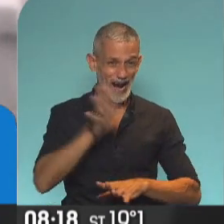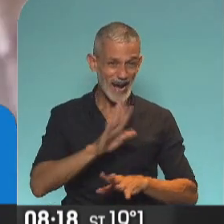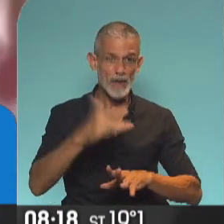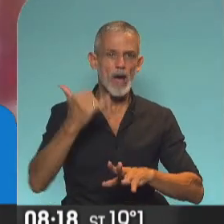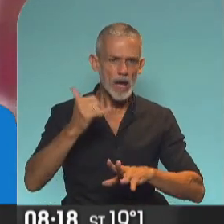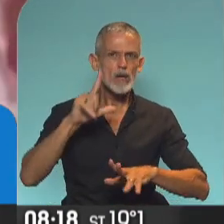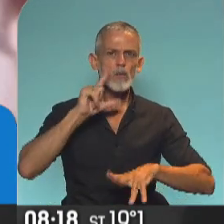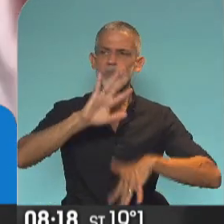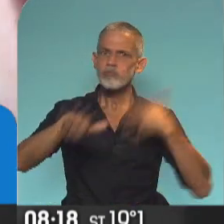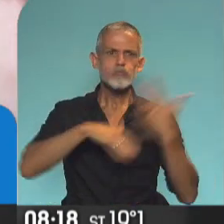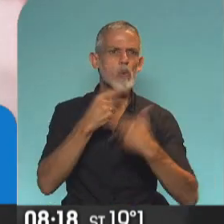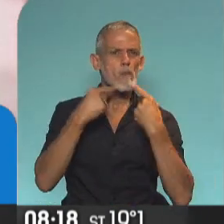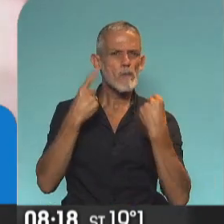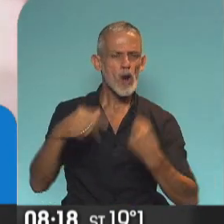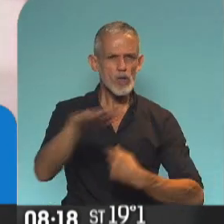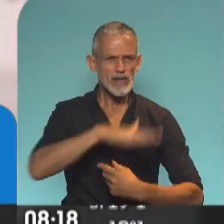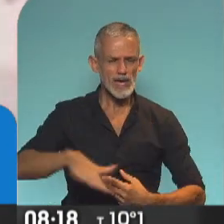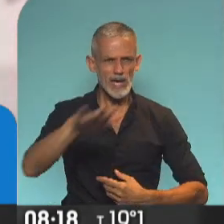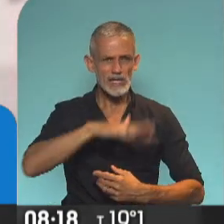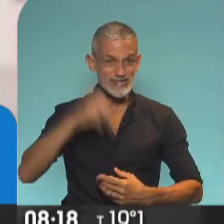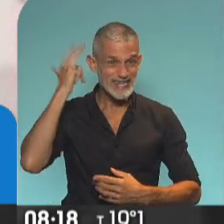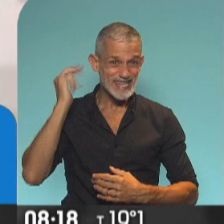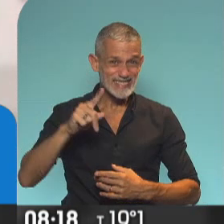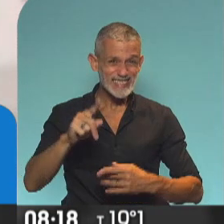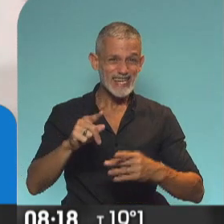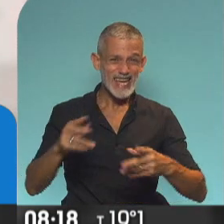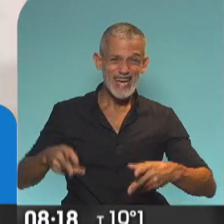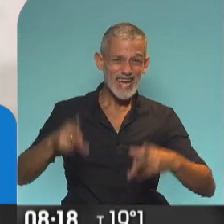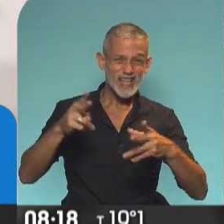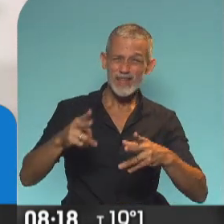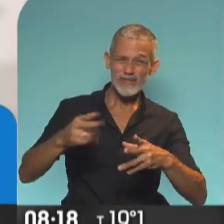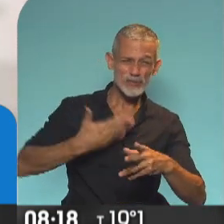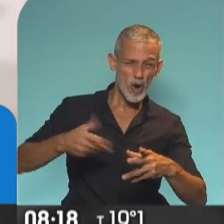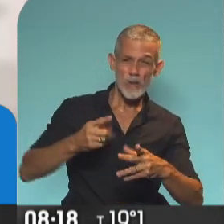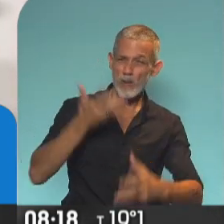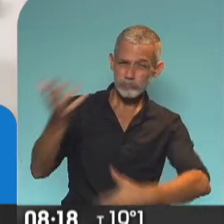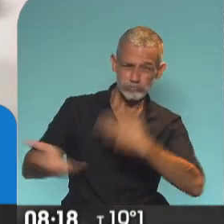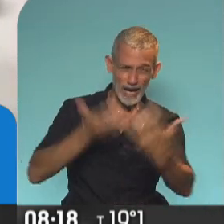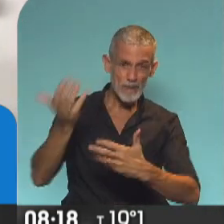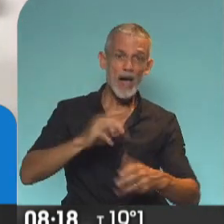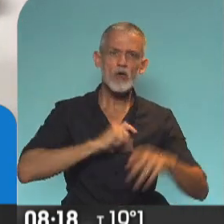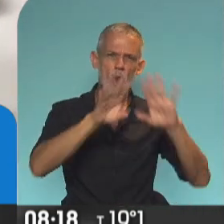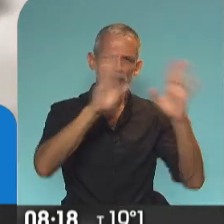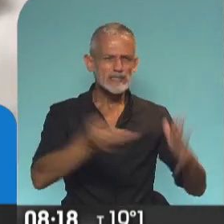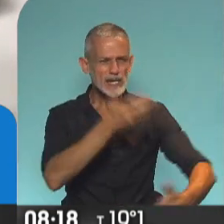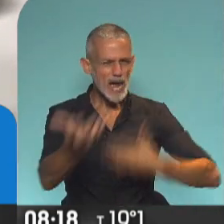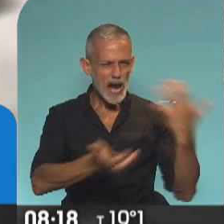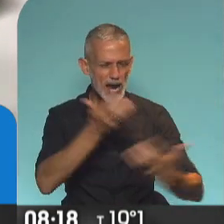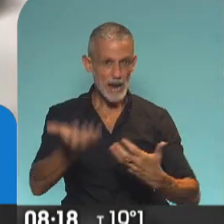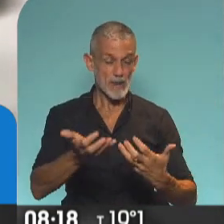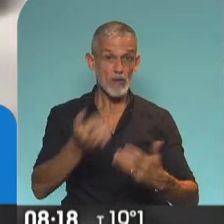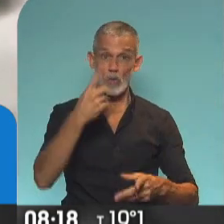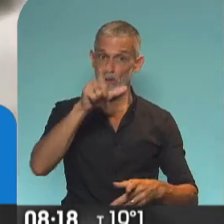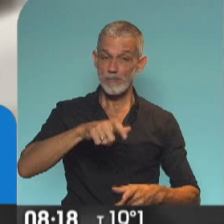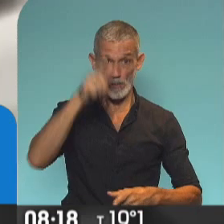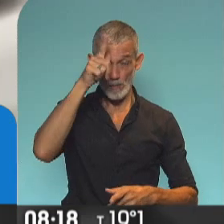una ola de protestas que incluyeron quemas de edificios estatales y comisarías. Uno de los uniformados